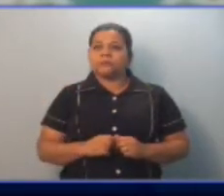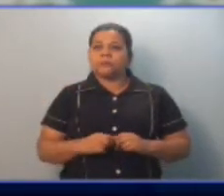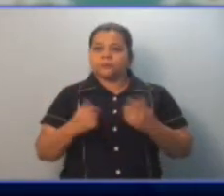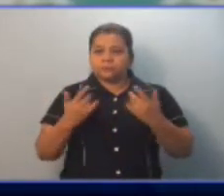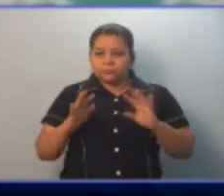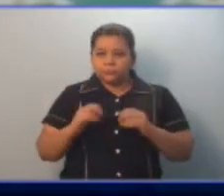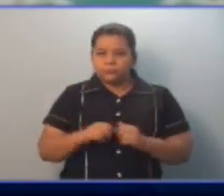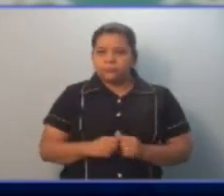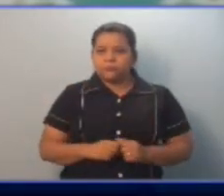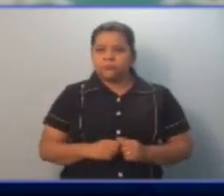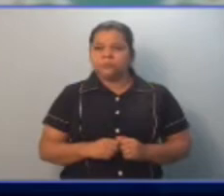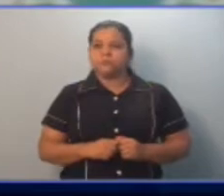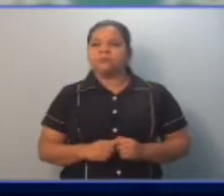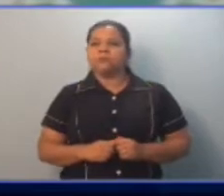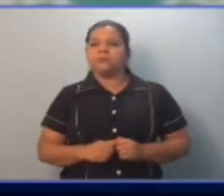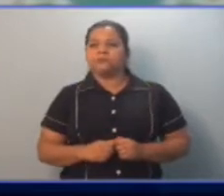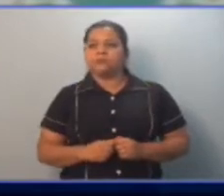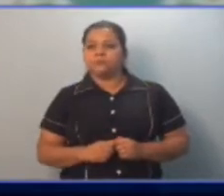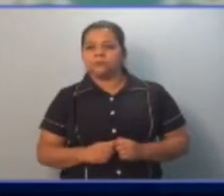pasión, ¿verdad?